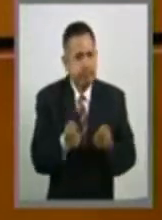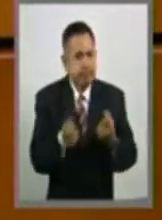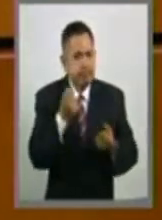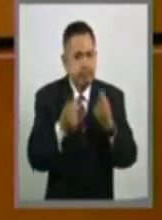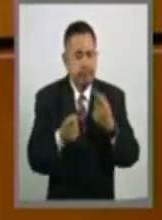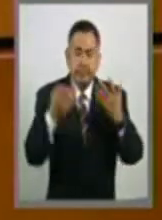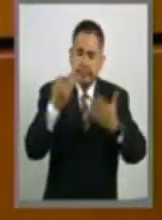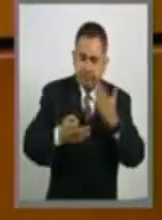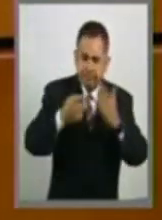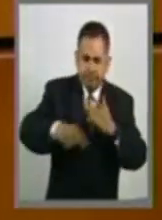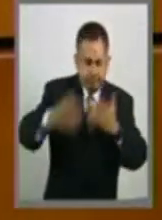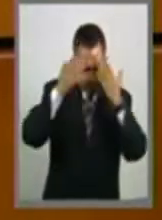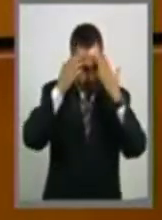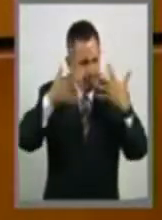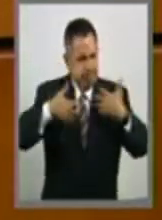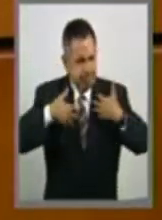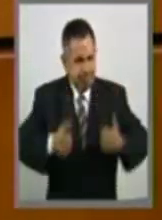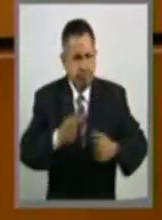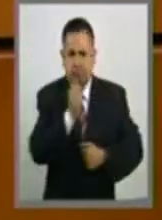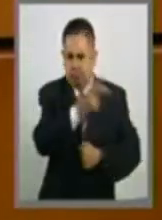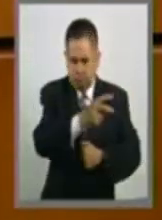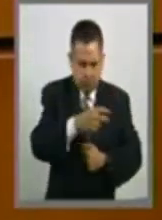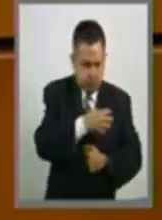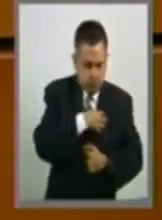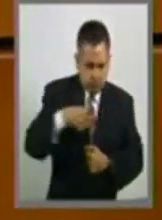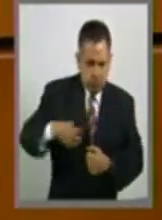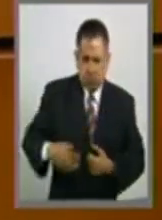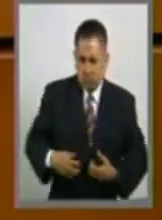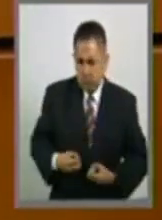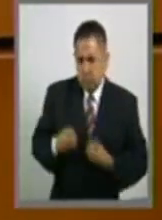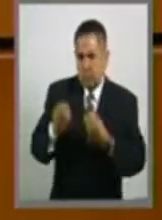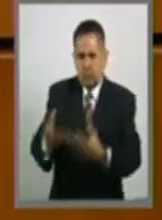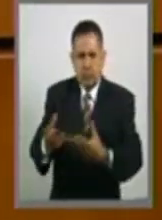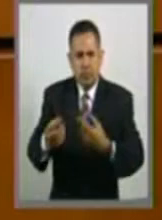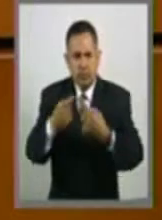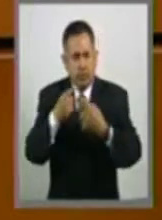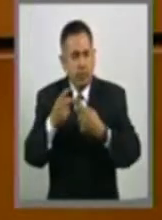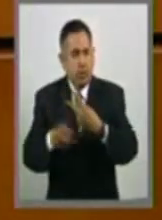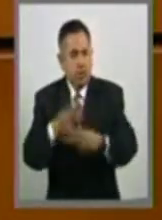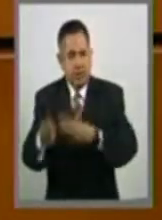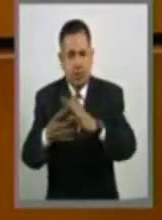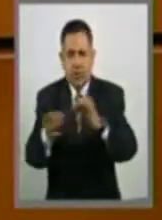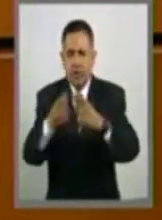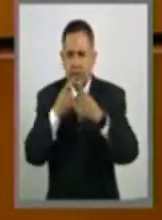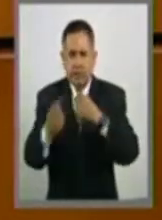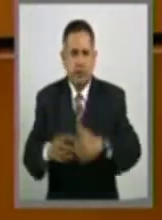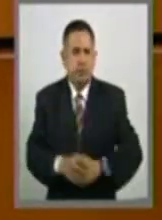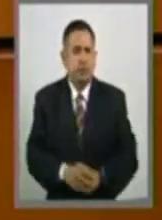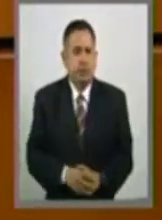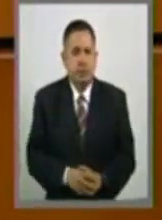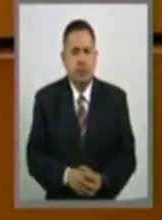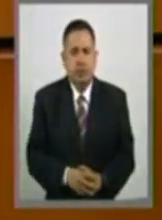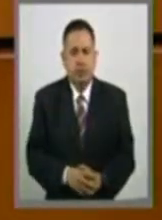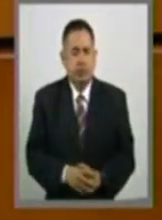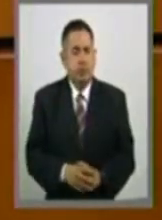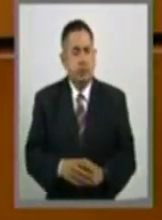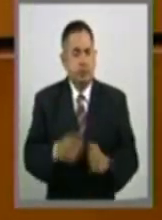de una cultura de donación que se traduce en falta de donantes. La donación